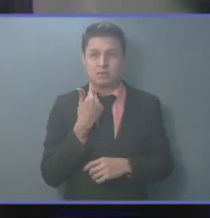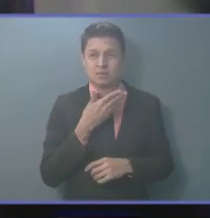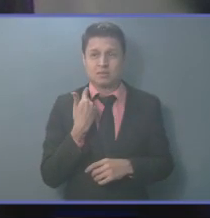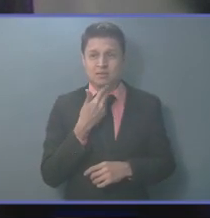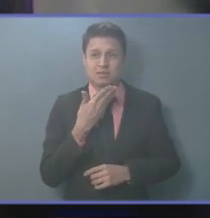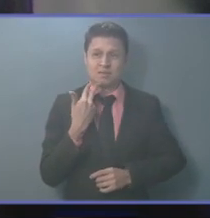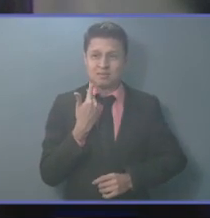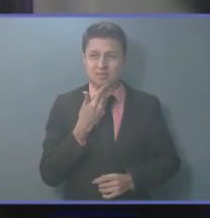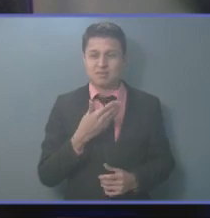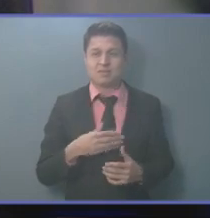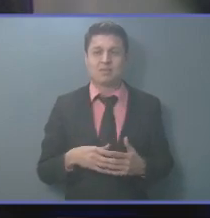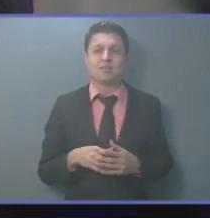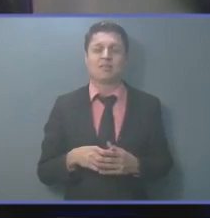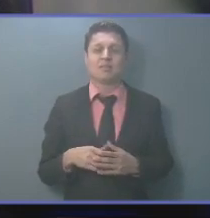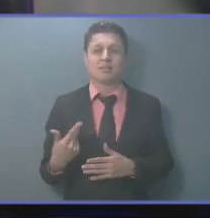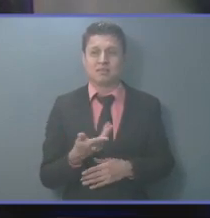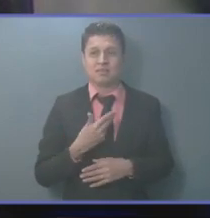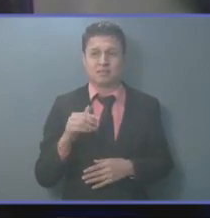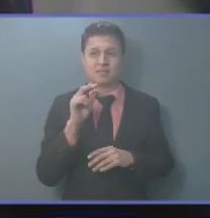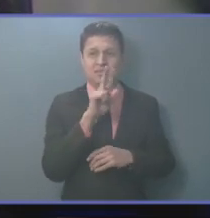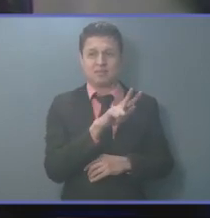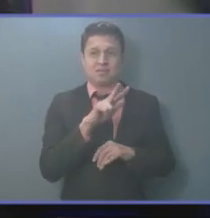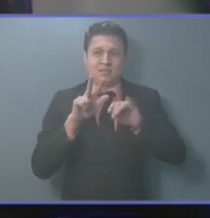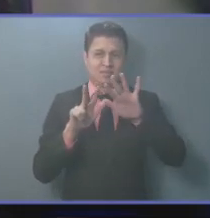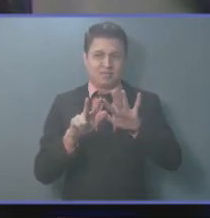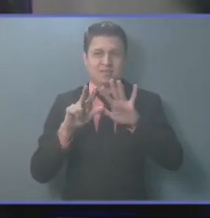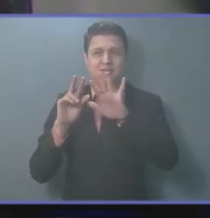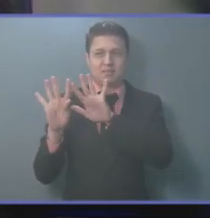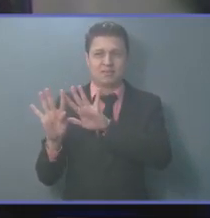la aprobación de estos 389 millones.